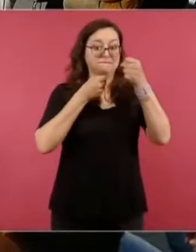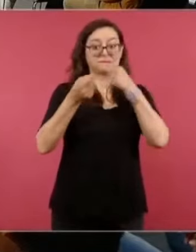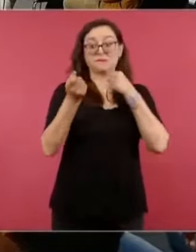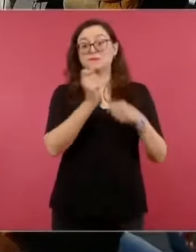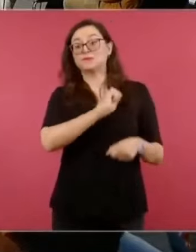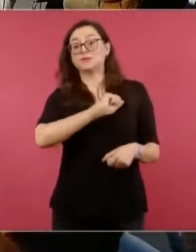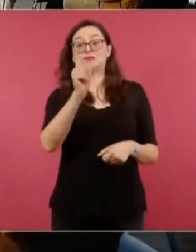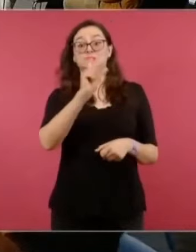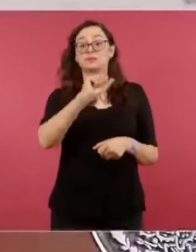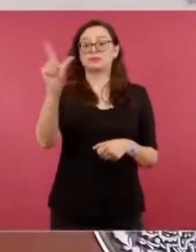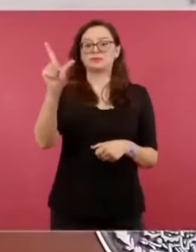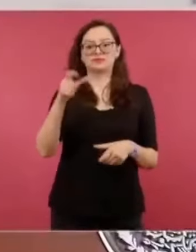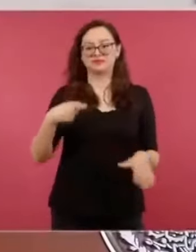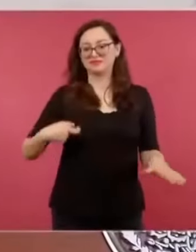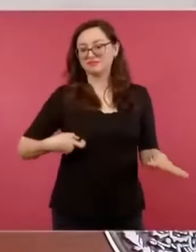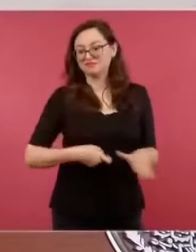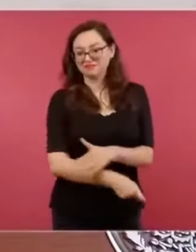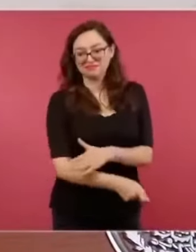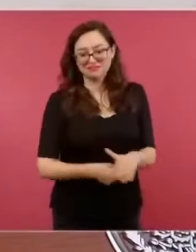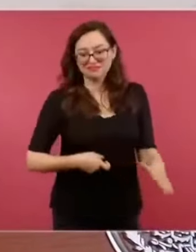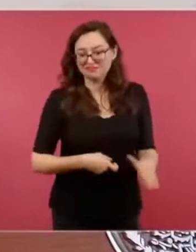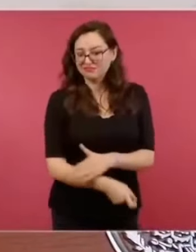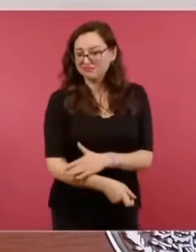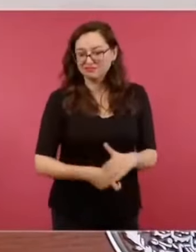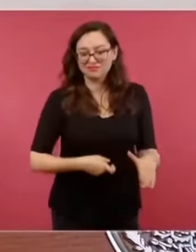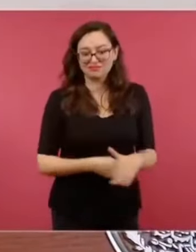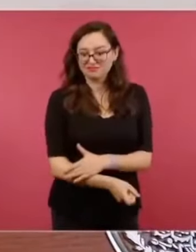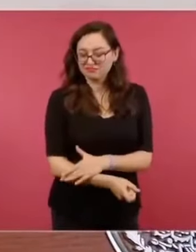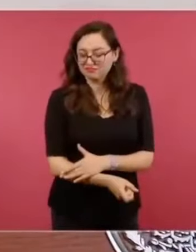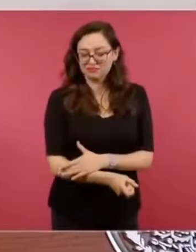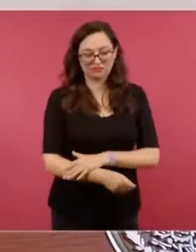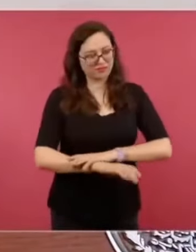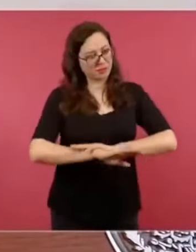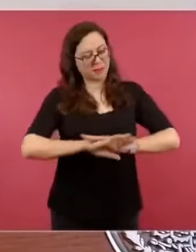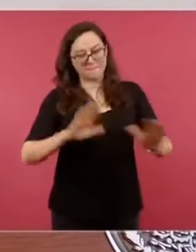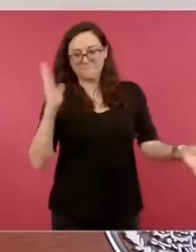vendidos, alquilados, mercenarios,